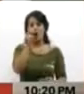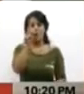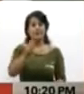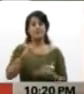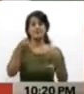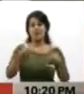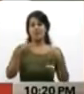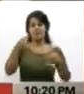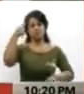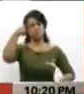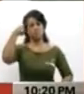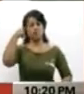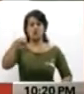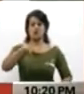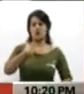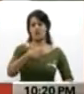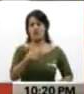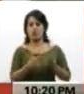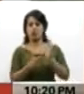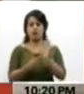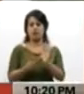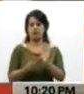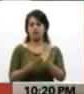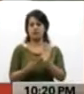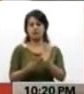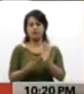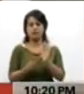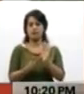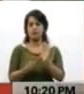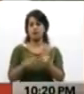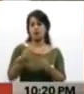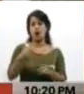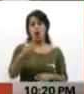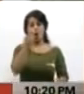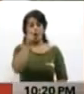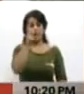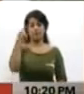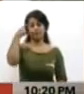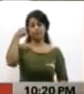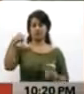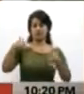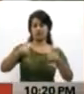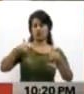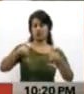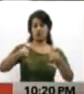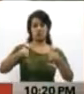en hacer creer o en creer él que